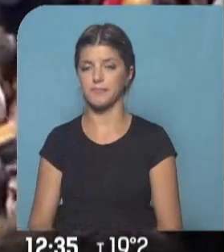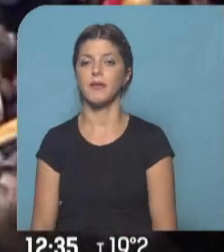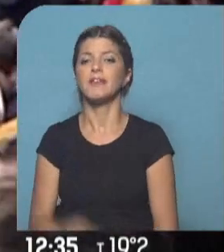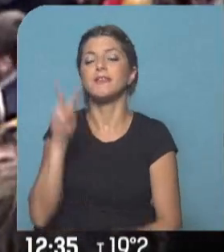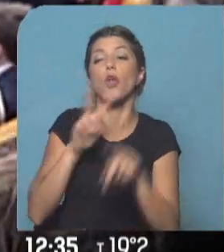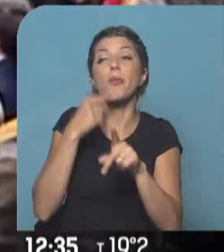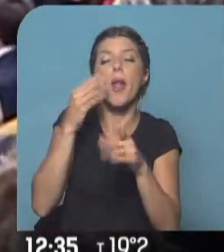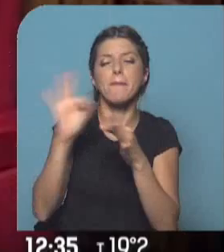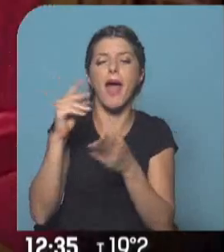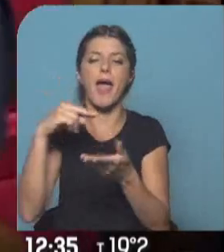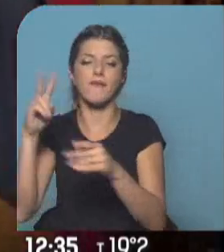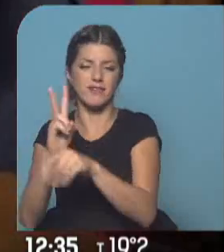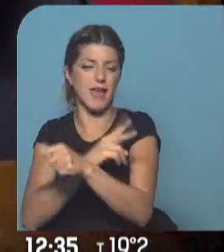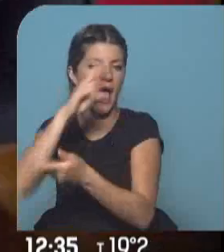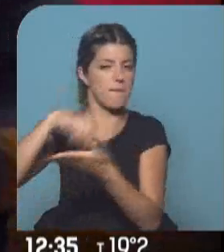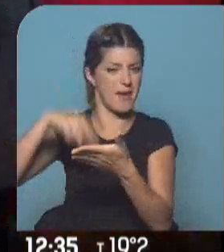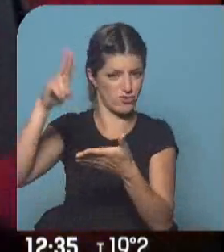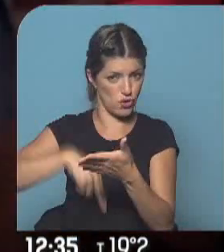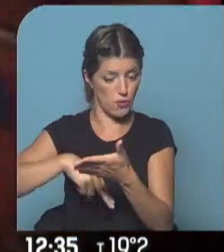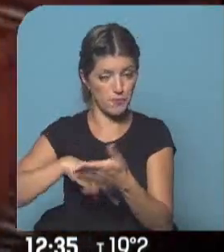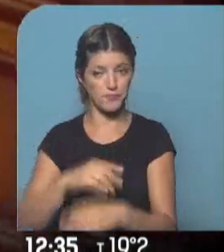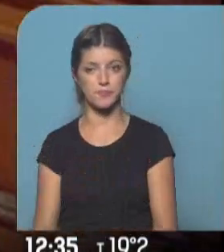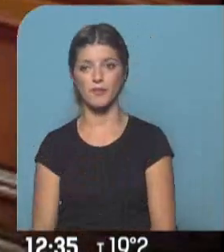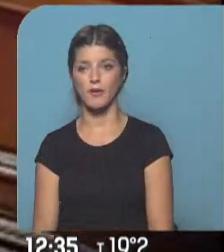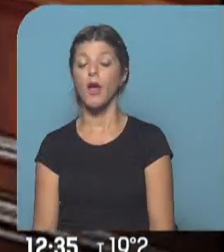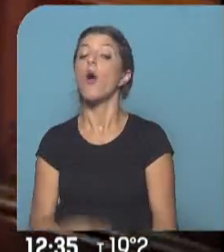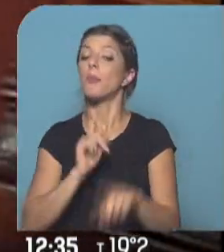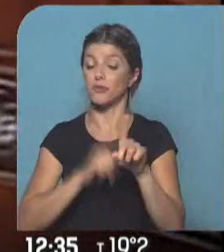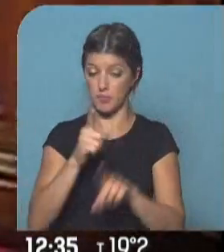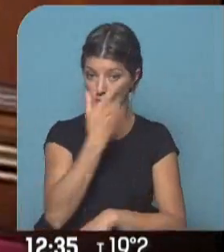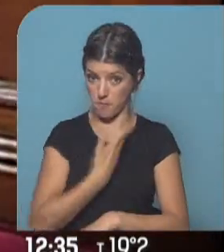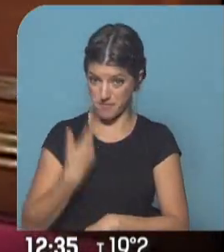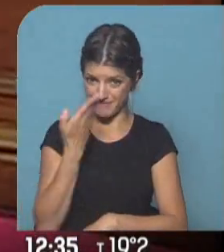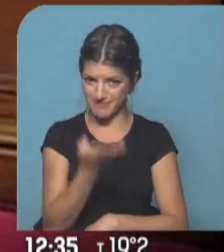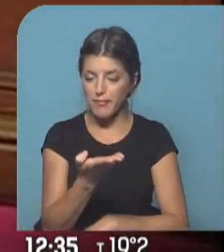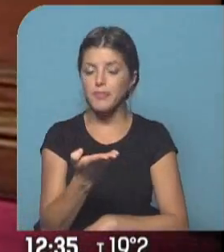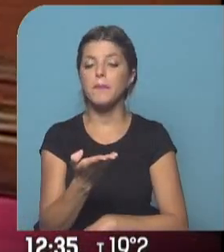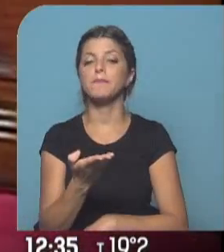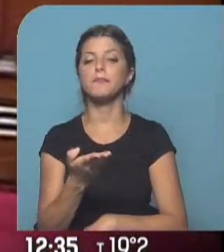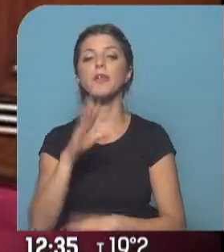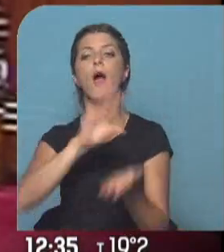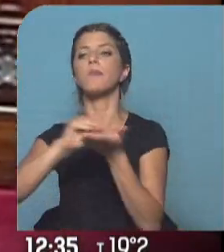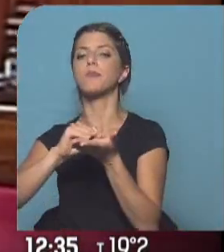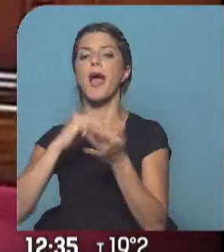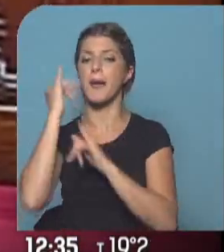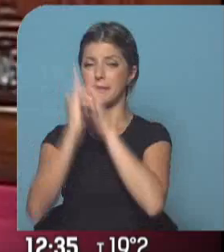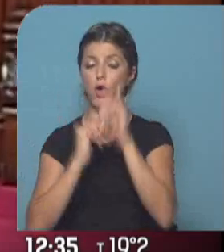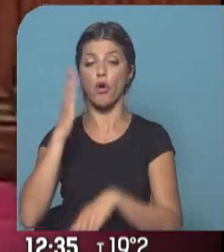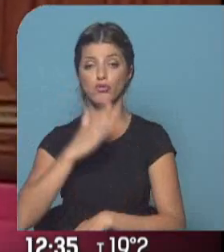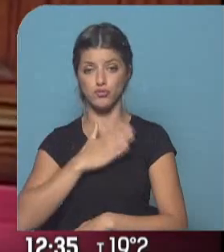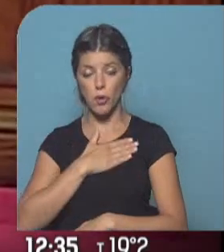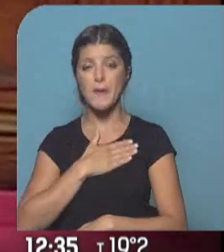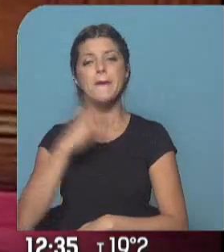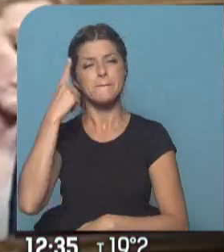Tribunal Constitucional. En ese contexto, Puigdemont subrayó ante los legisladores que proponía